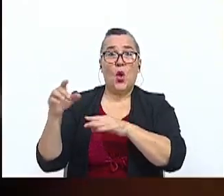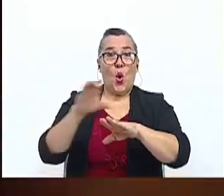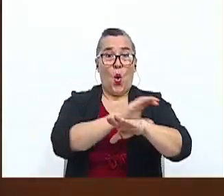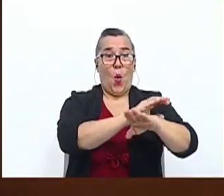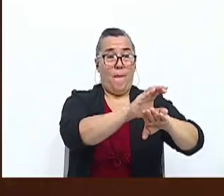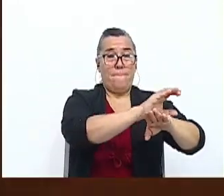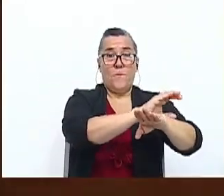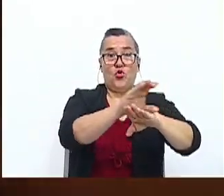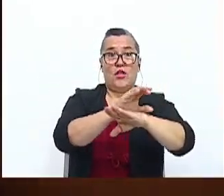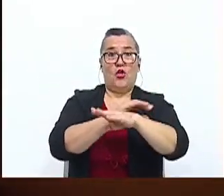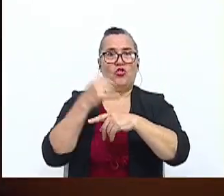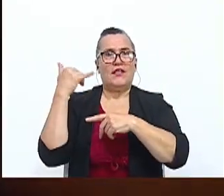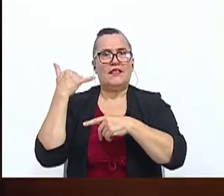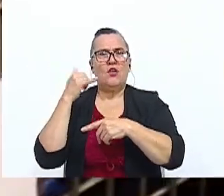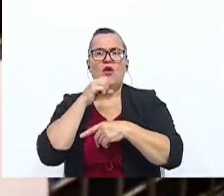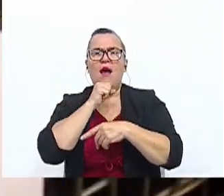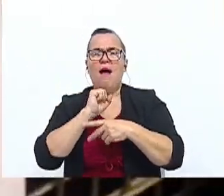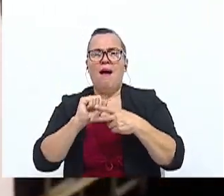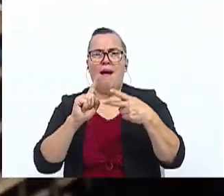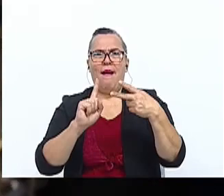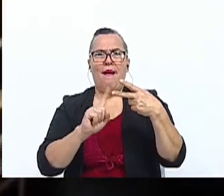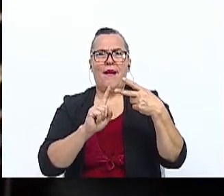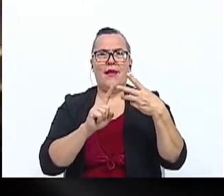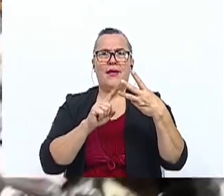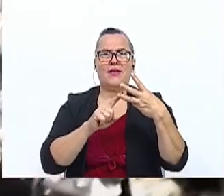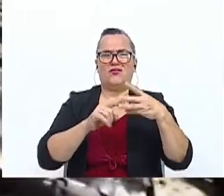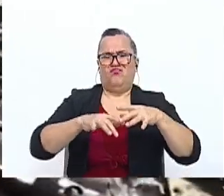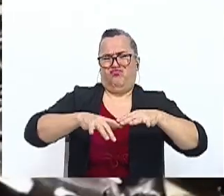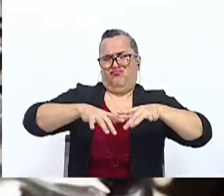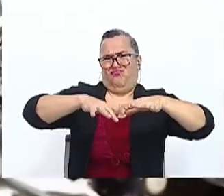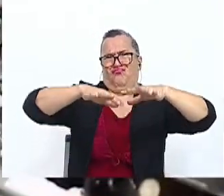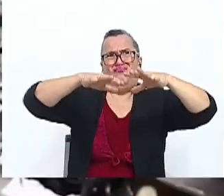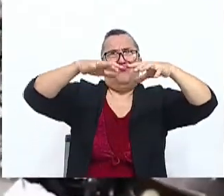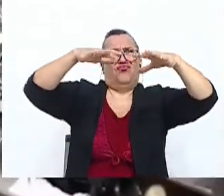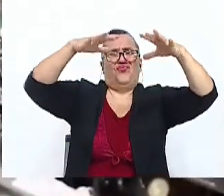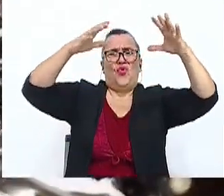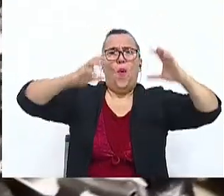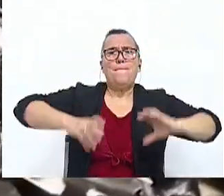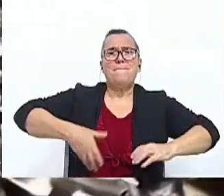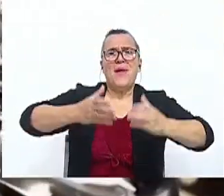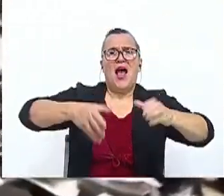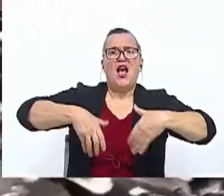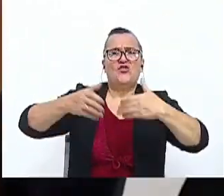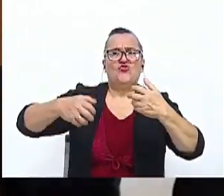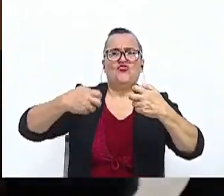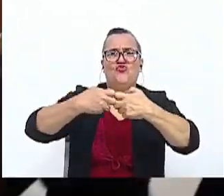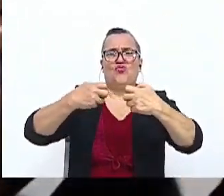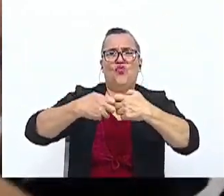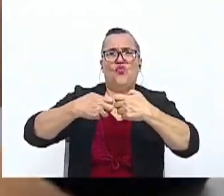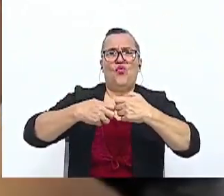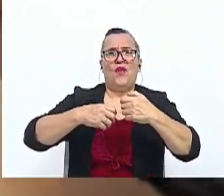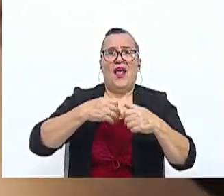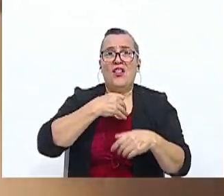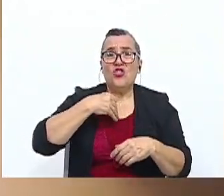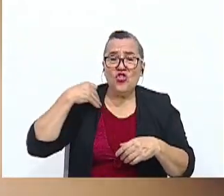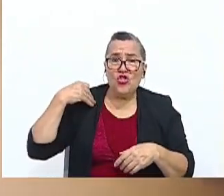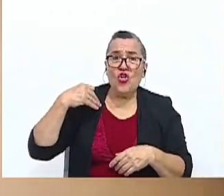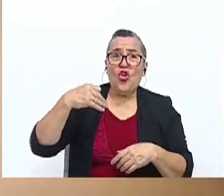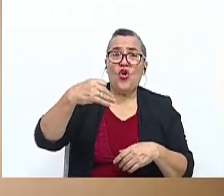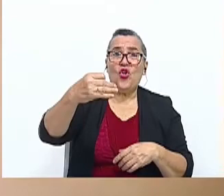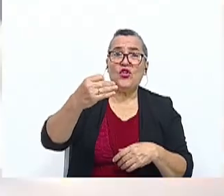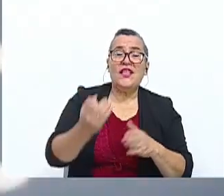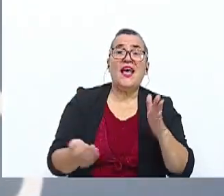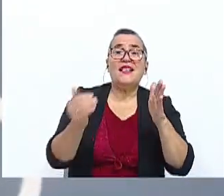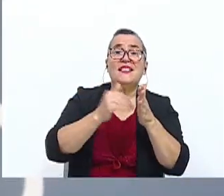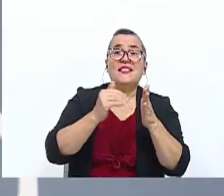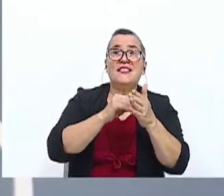Computadoras, celulares viejos, montañas de basura electrónica son procesadas cada día en este centro de reciclaje